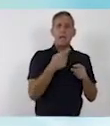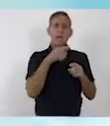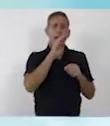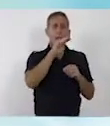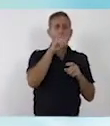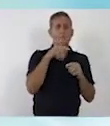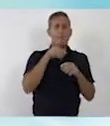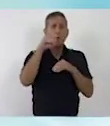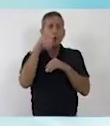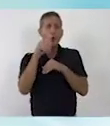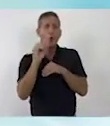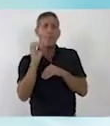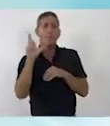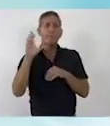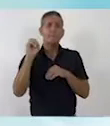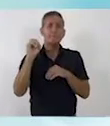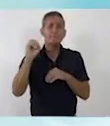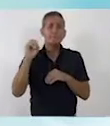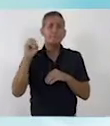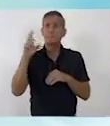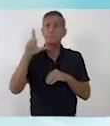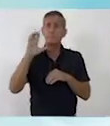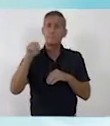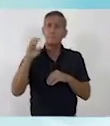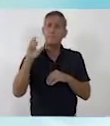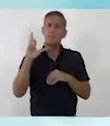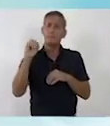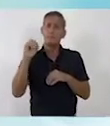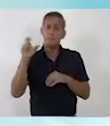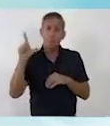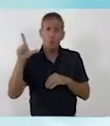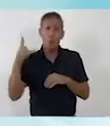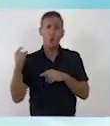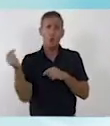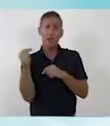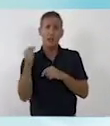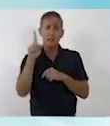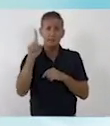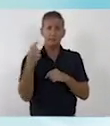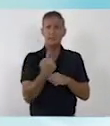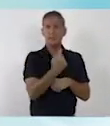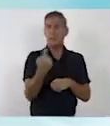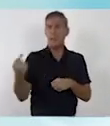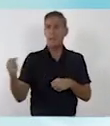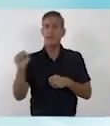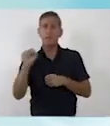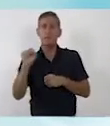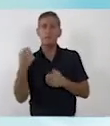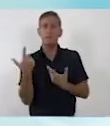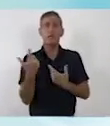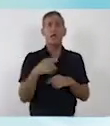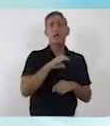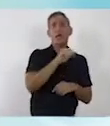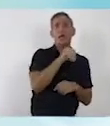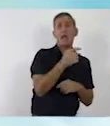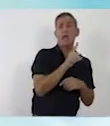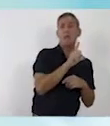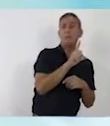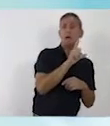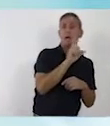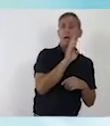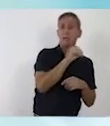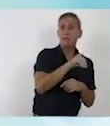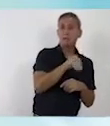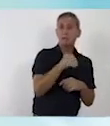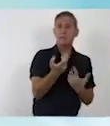importante también que todo el mundo esté claro que esta magnitud caracteriza o es inherente para cada sustancia y que la masa molar va a